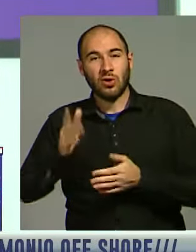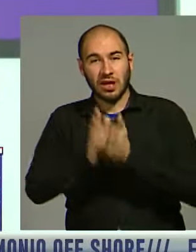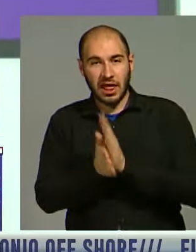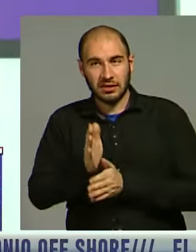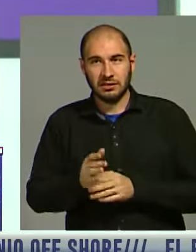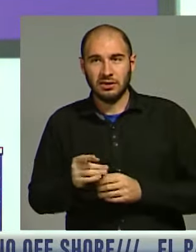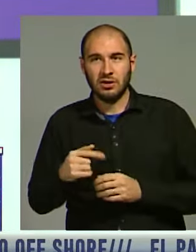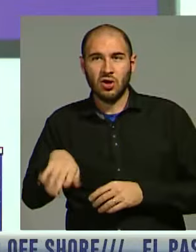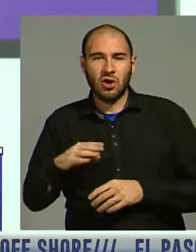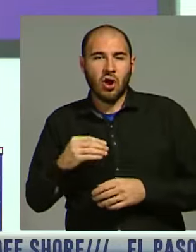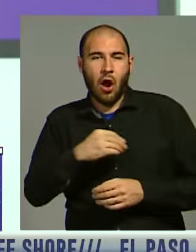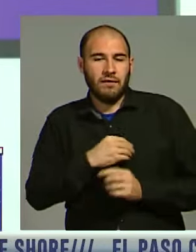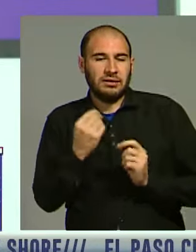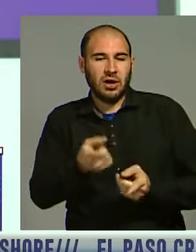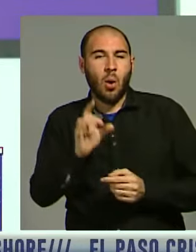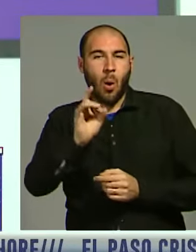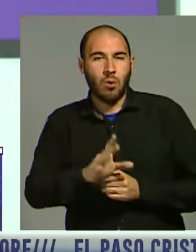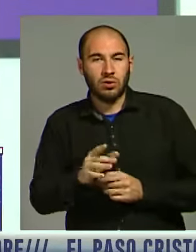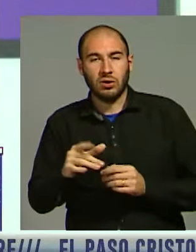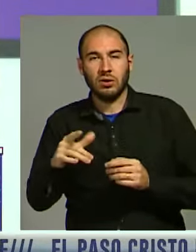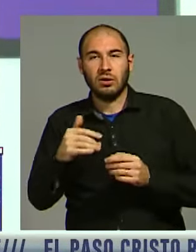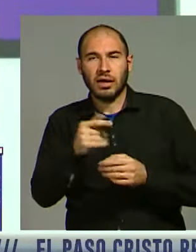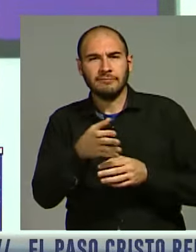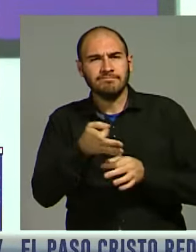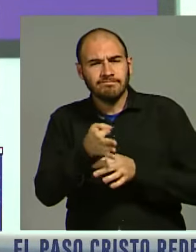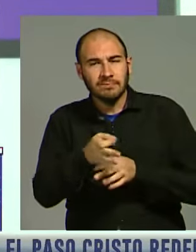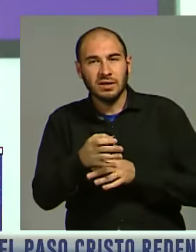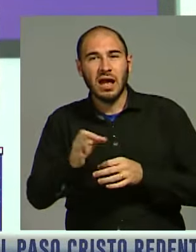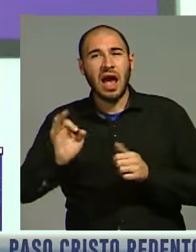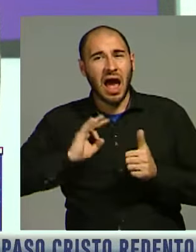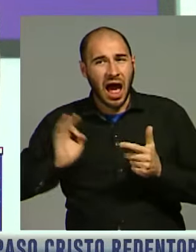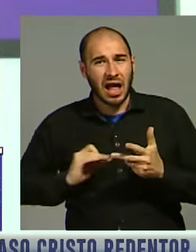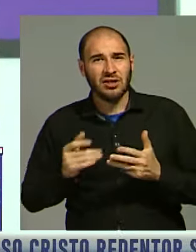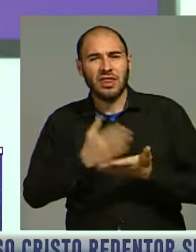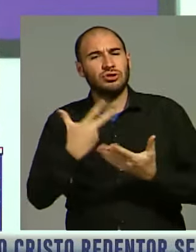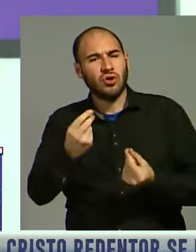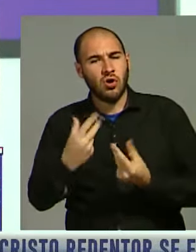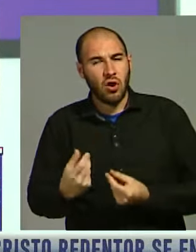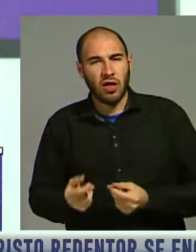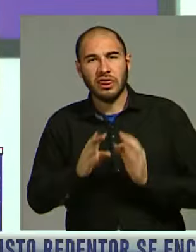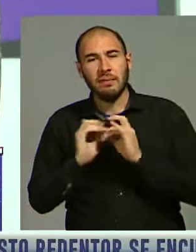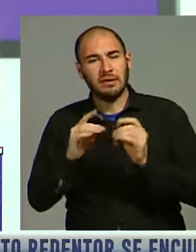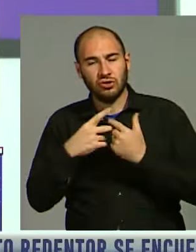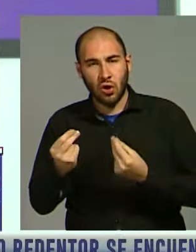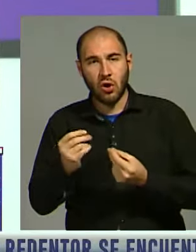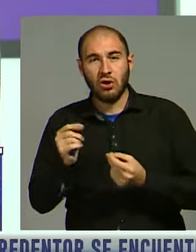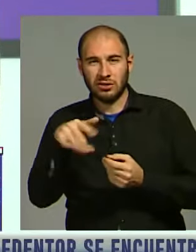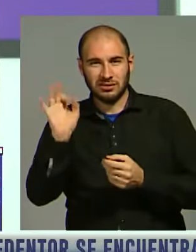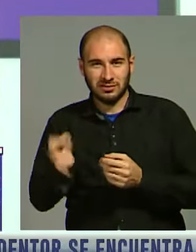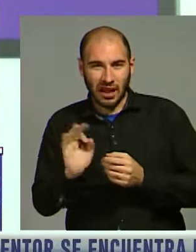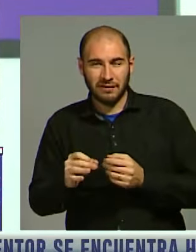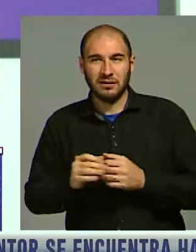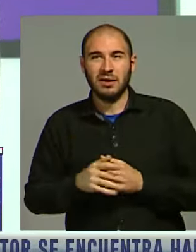no depositamos nuestras confianzas exclusivamente en esta institución que durante años nos negó este derecho y se negó a debatirlo. Sino que sabemos que ha sido